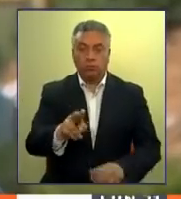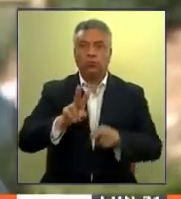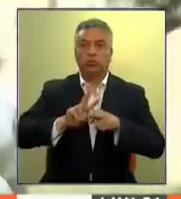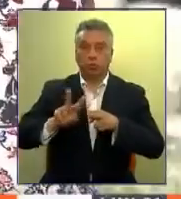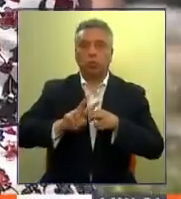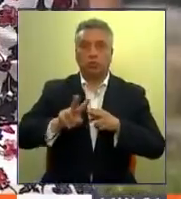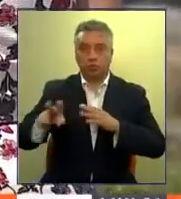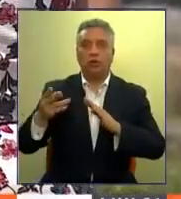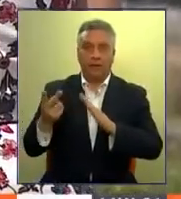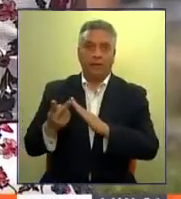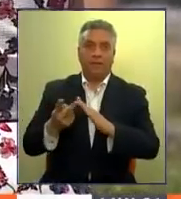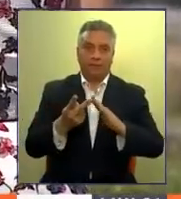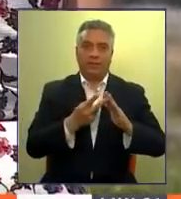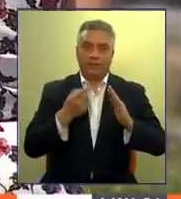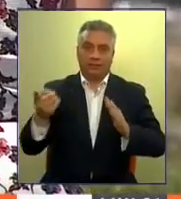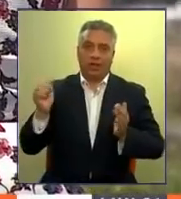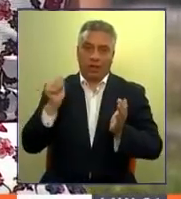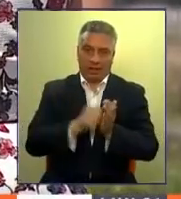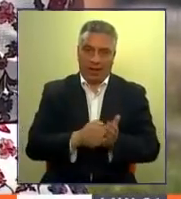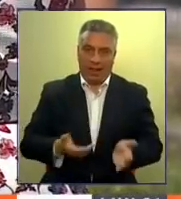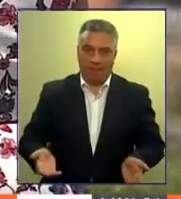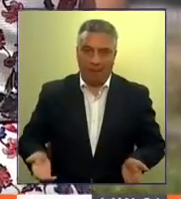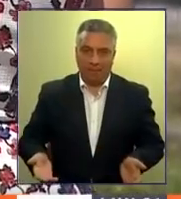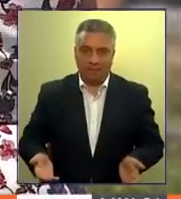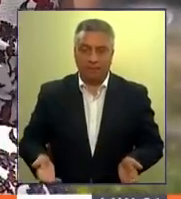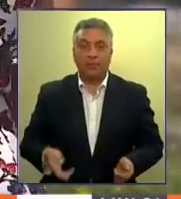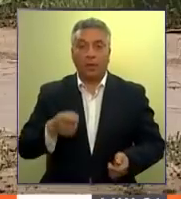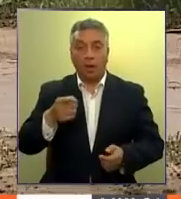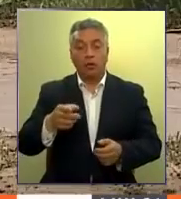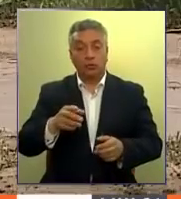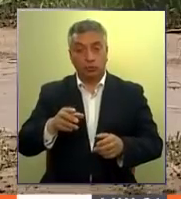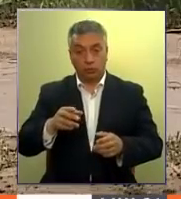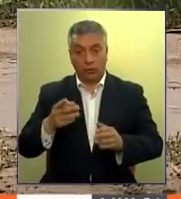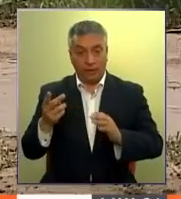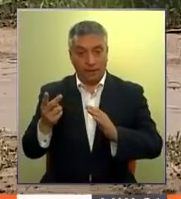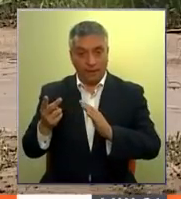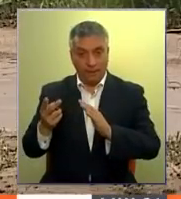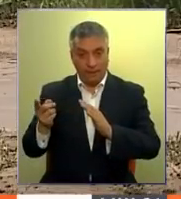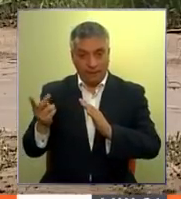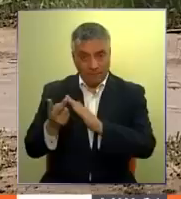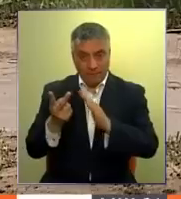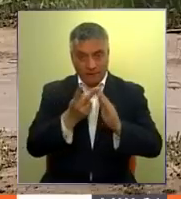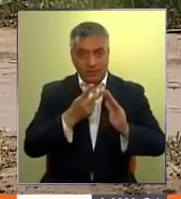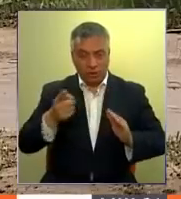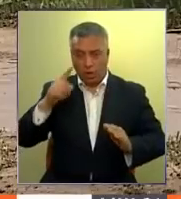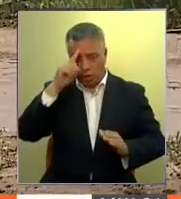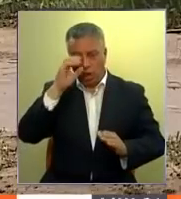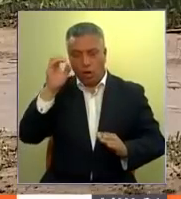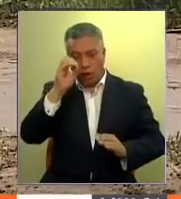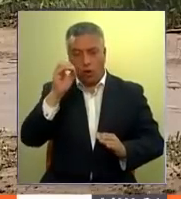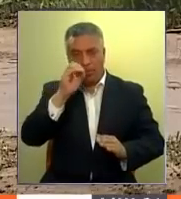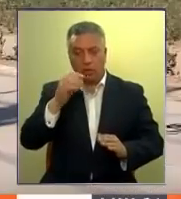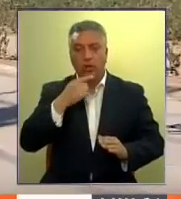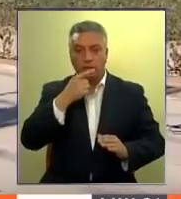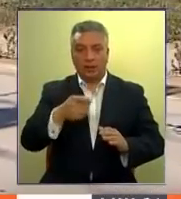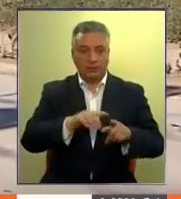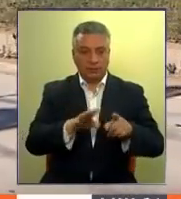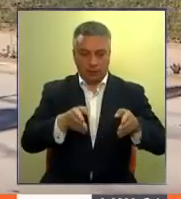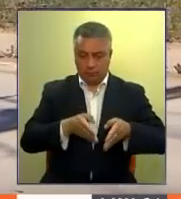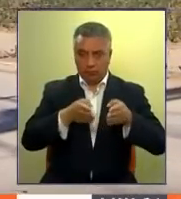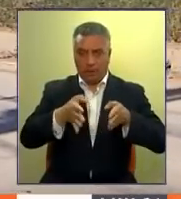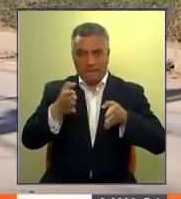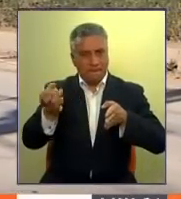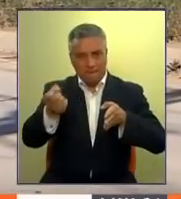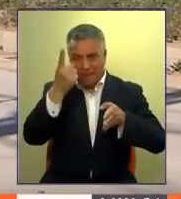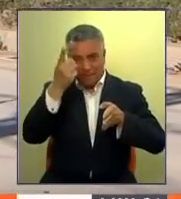vecinos que están reclamando por su parte los vecinos creen que la solución es ubicar estas mismas barreras en la entrada principal del pasaje una